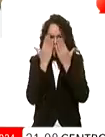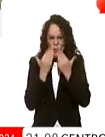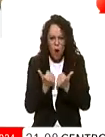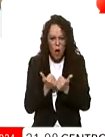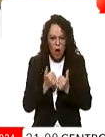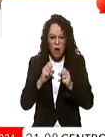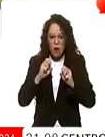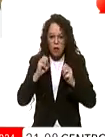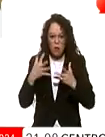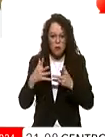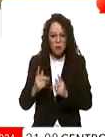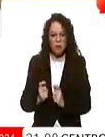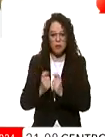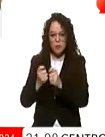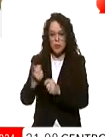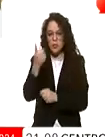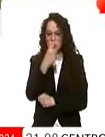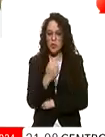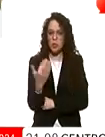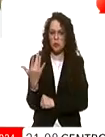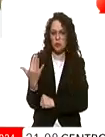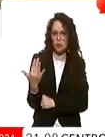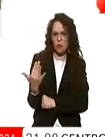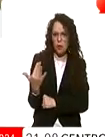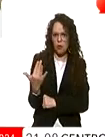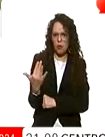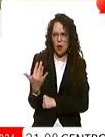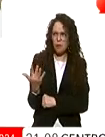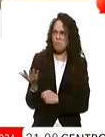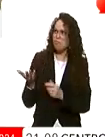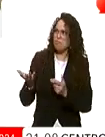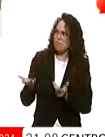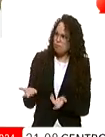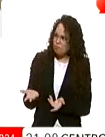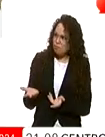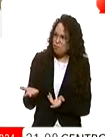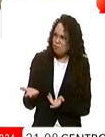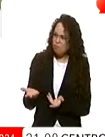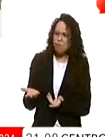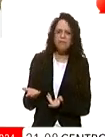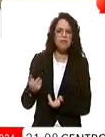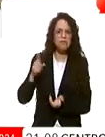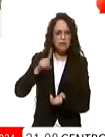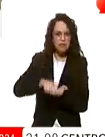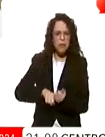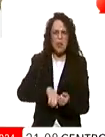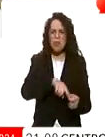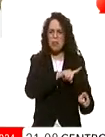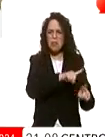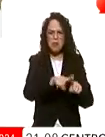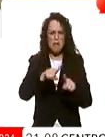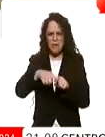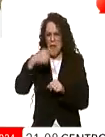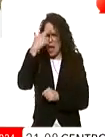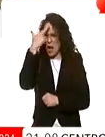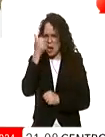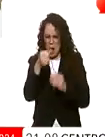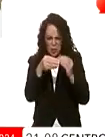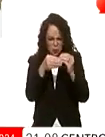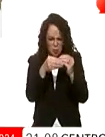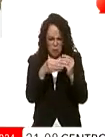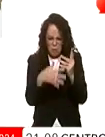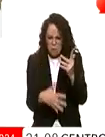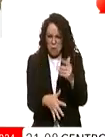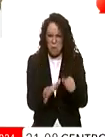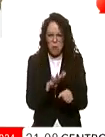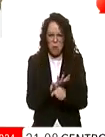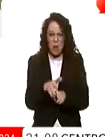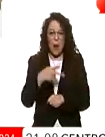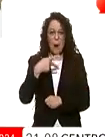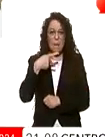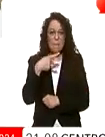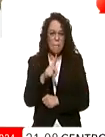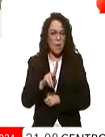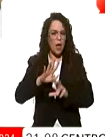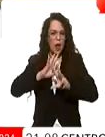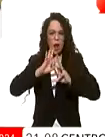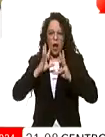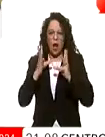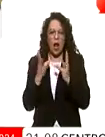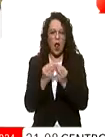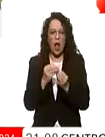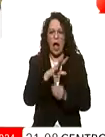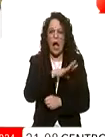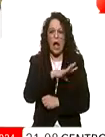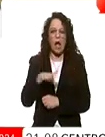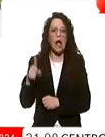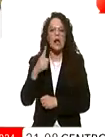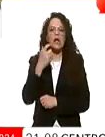150 suspensiones. 150 suspensiones con un contenido diverso, pero que de forma genérica puedo decir que